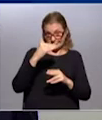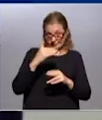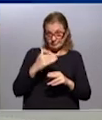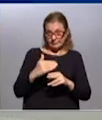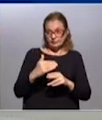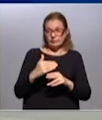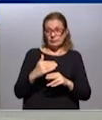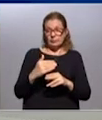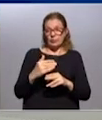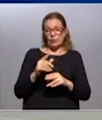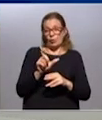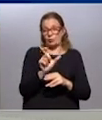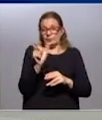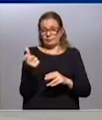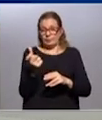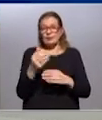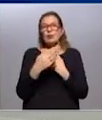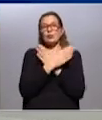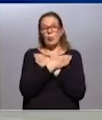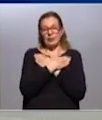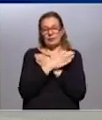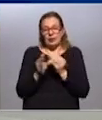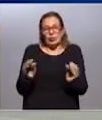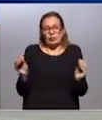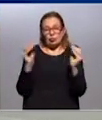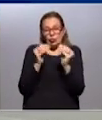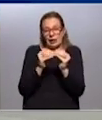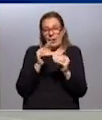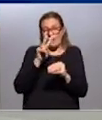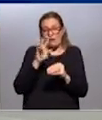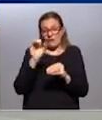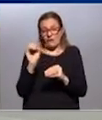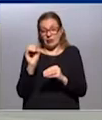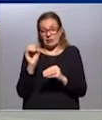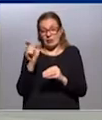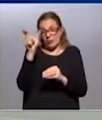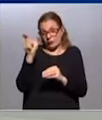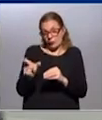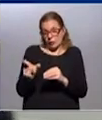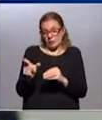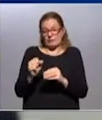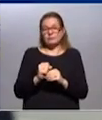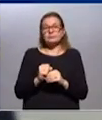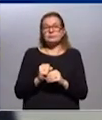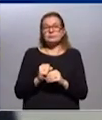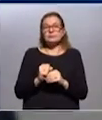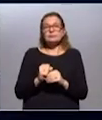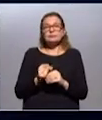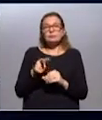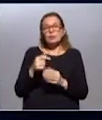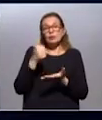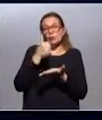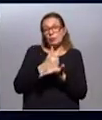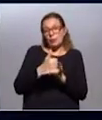con sus respectivos suplentes que en total son 20 compañeros o compañeras nosotros estuvimos